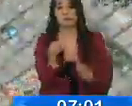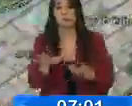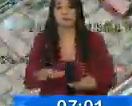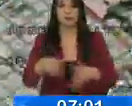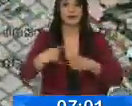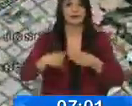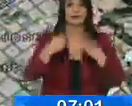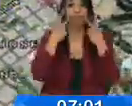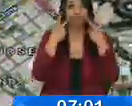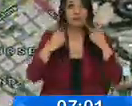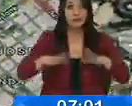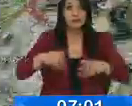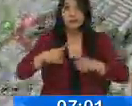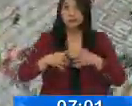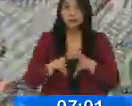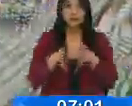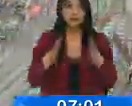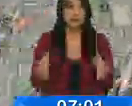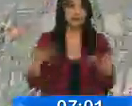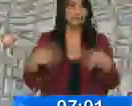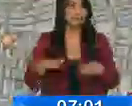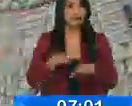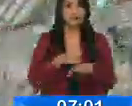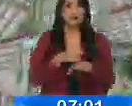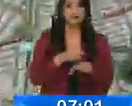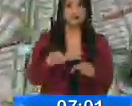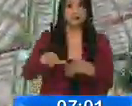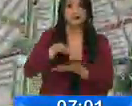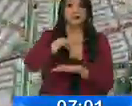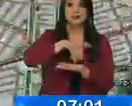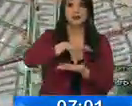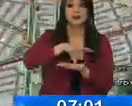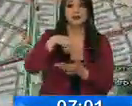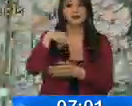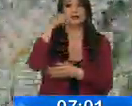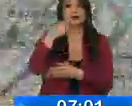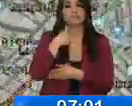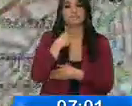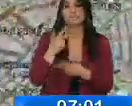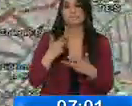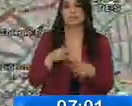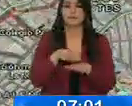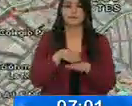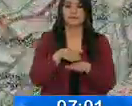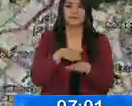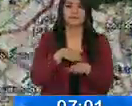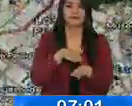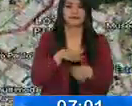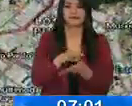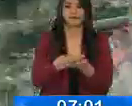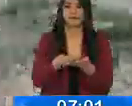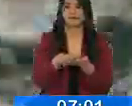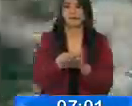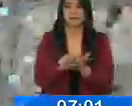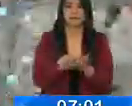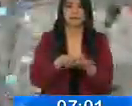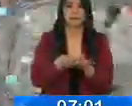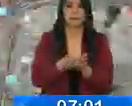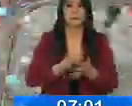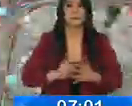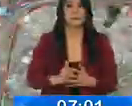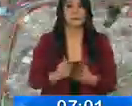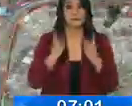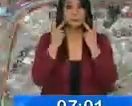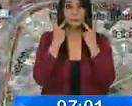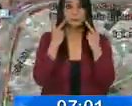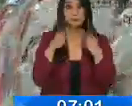que Quito en general, ya hacia el centro y hacia el norte, presentan rutas totalmente congestionadas de automotores. Ahí estamos viendo